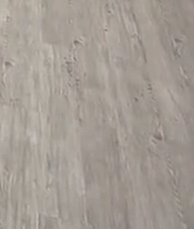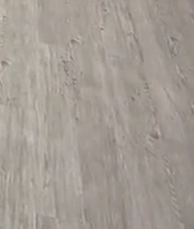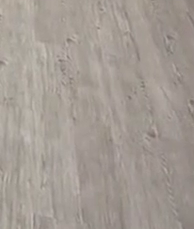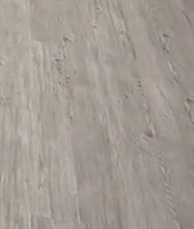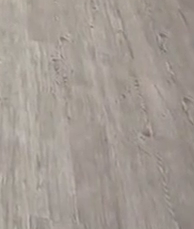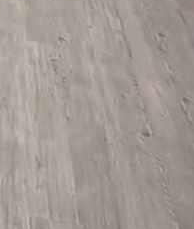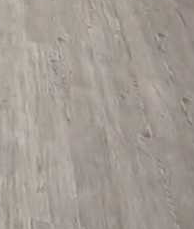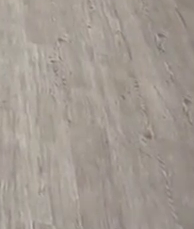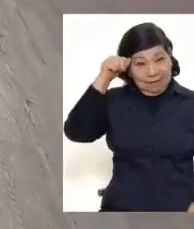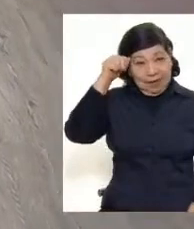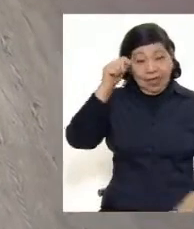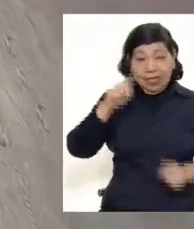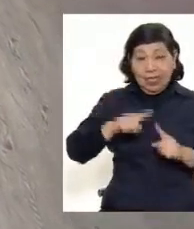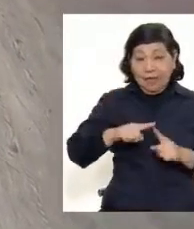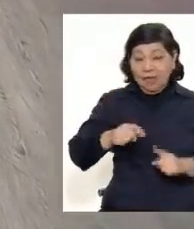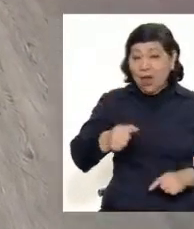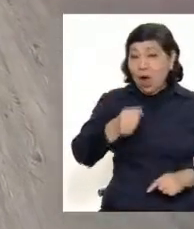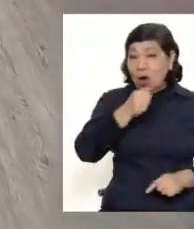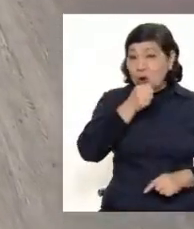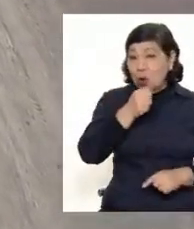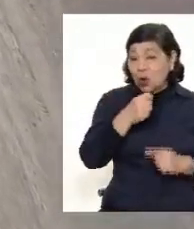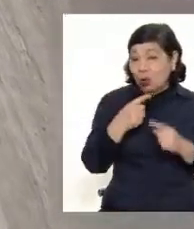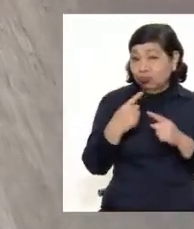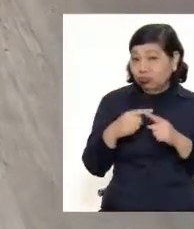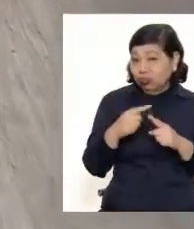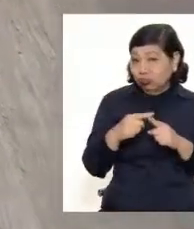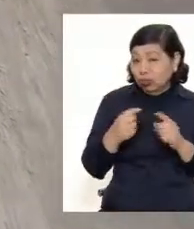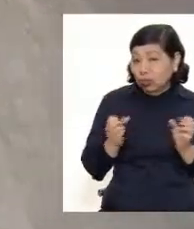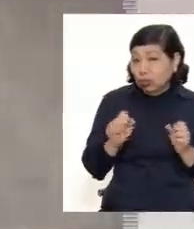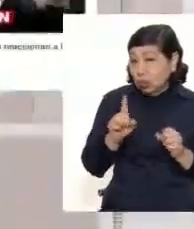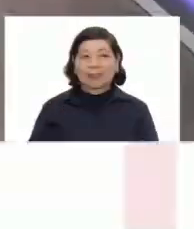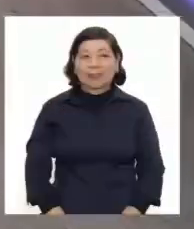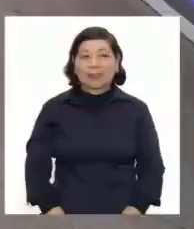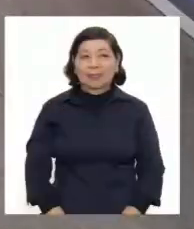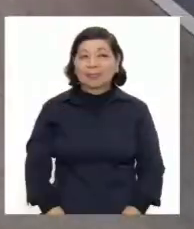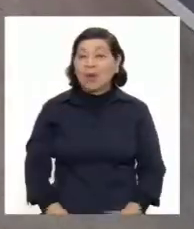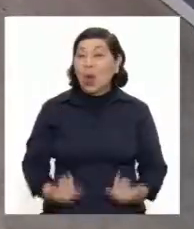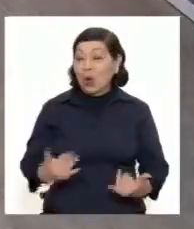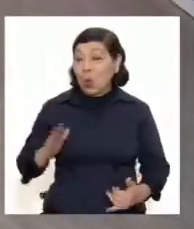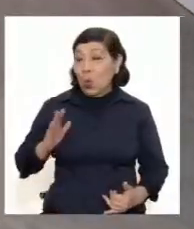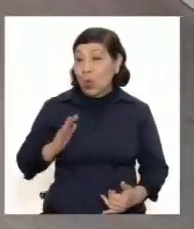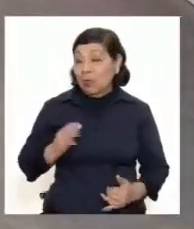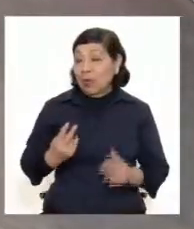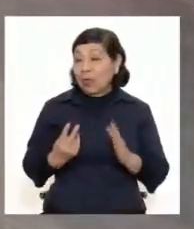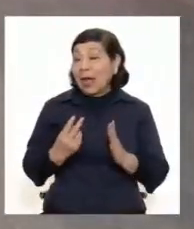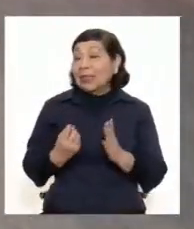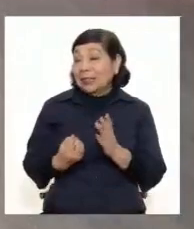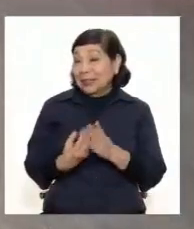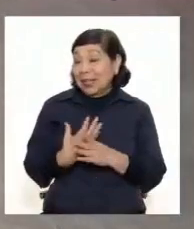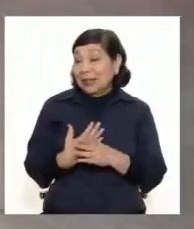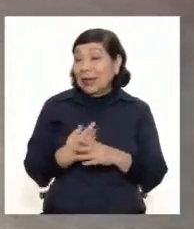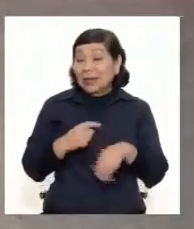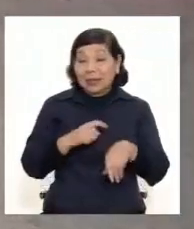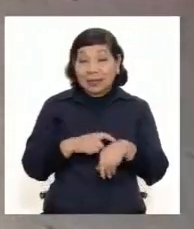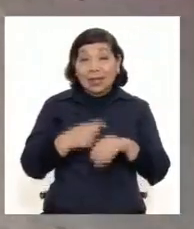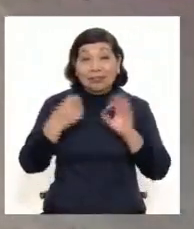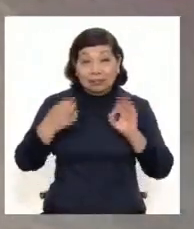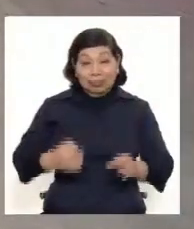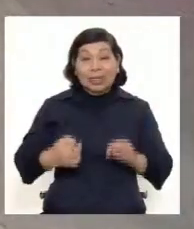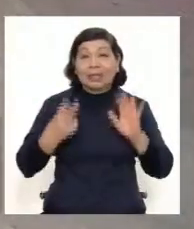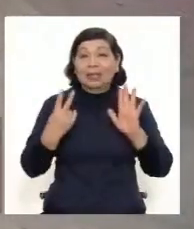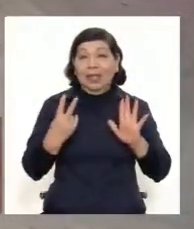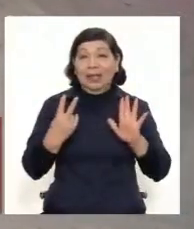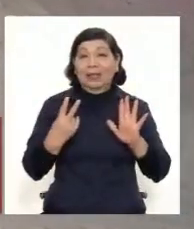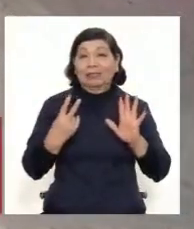también recuerden, amigos, que TV Perú Noticias es multiplataforma. Si usted no se... Jueves 12 de septiembre, amigos, a las 7 en punto de la mañana